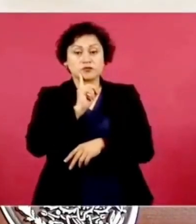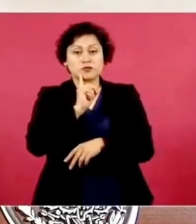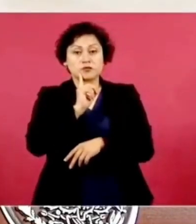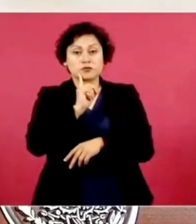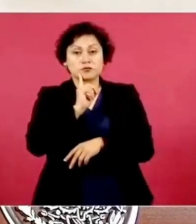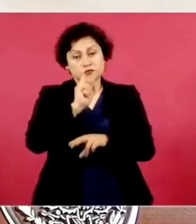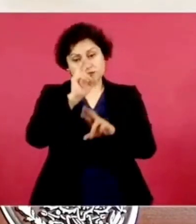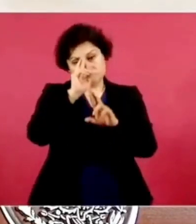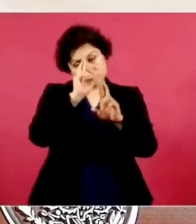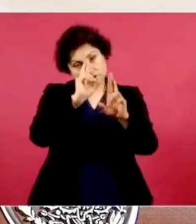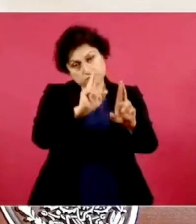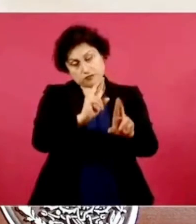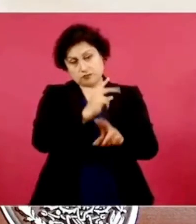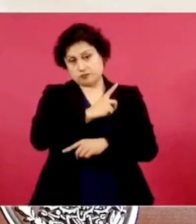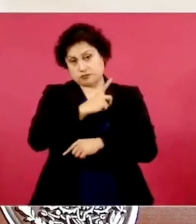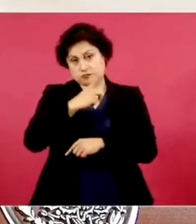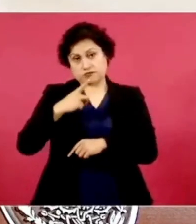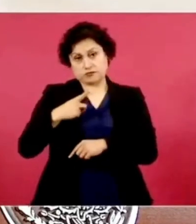ofenderlos como era antes,